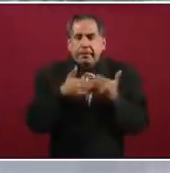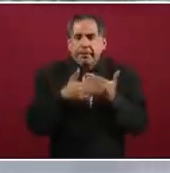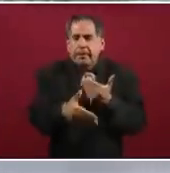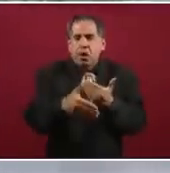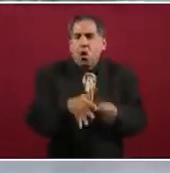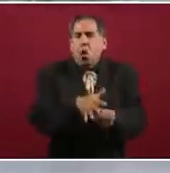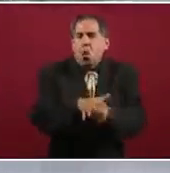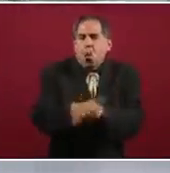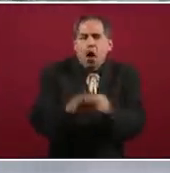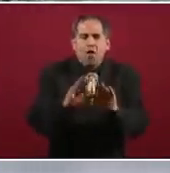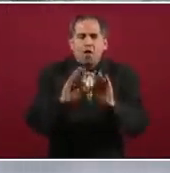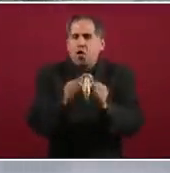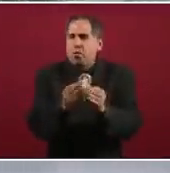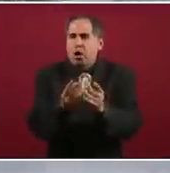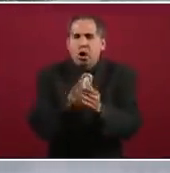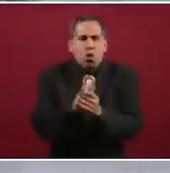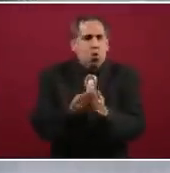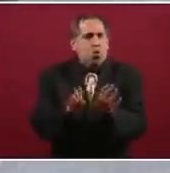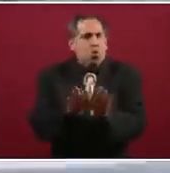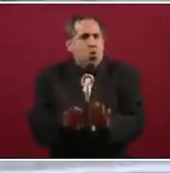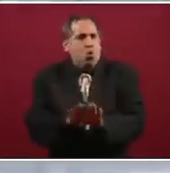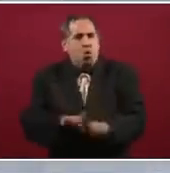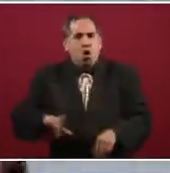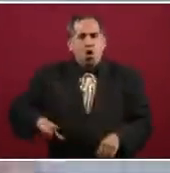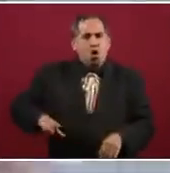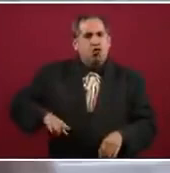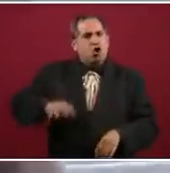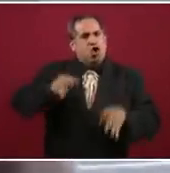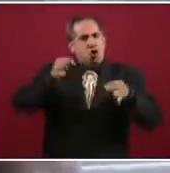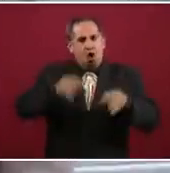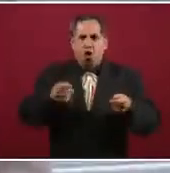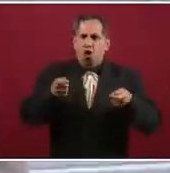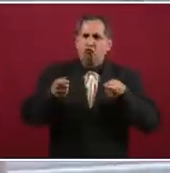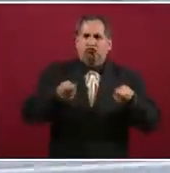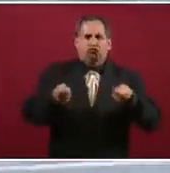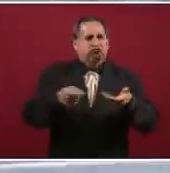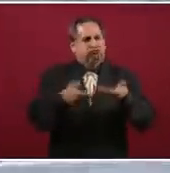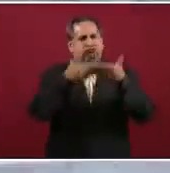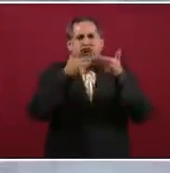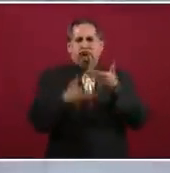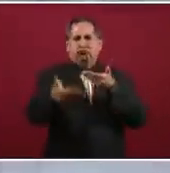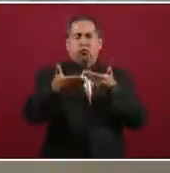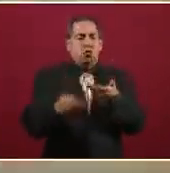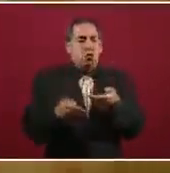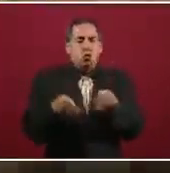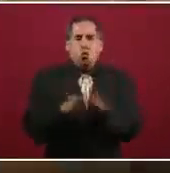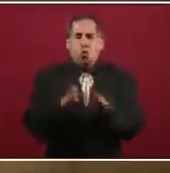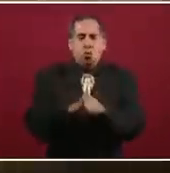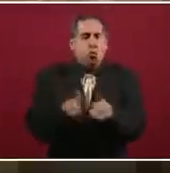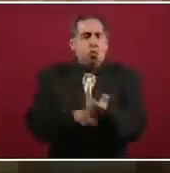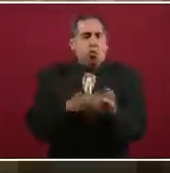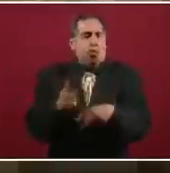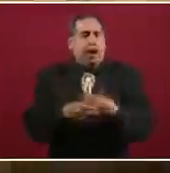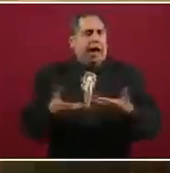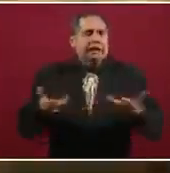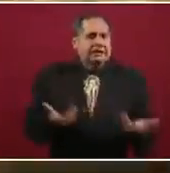gobierno se iba a adoptar en esta antigua colonia y que ahora